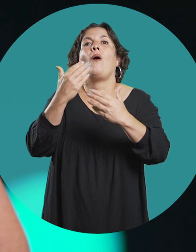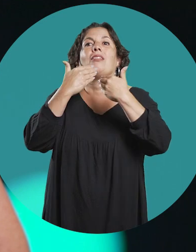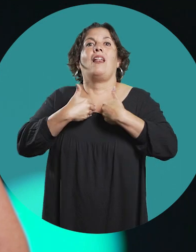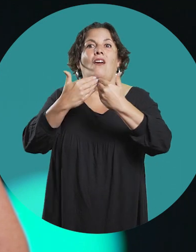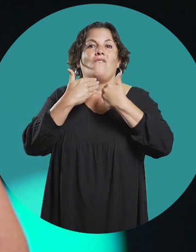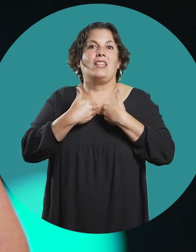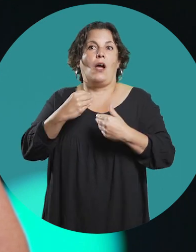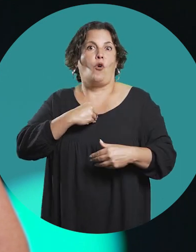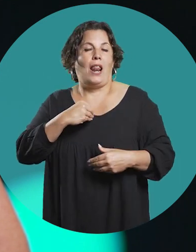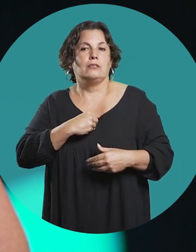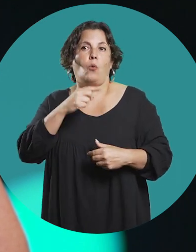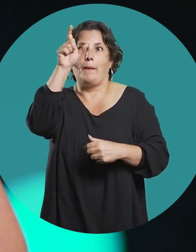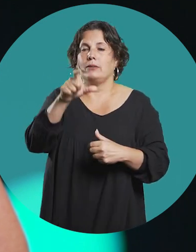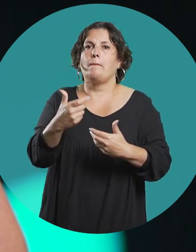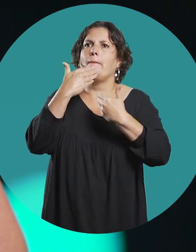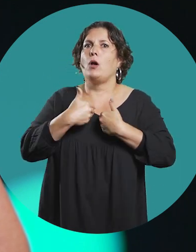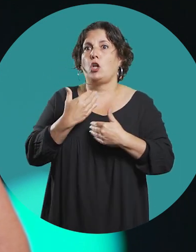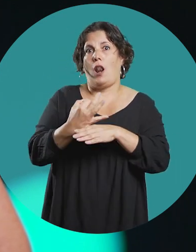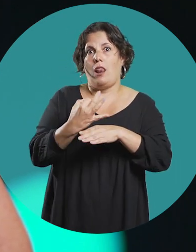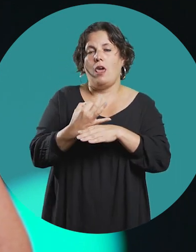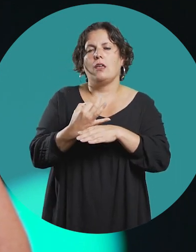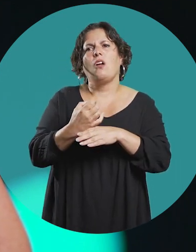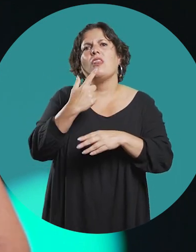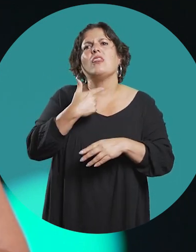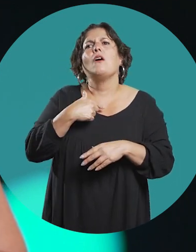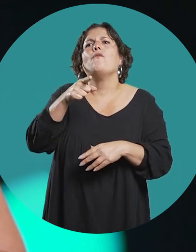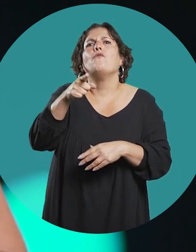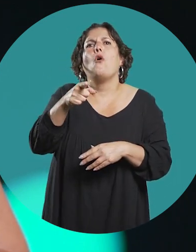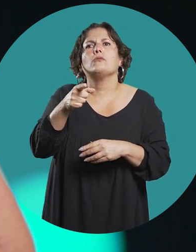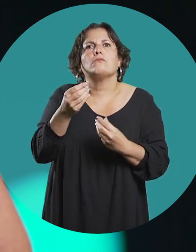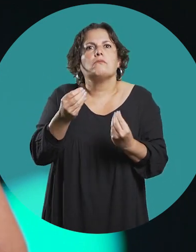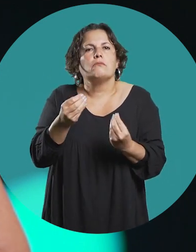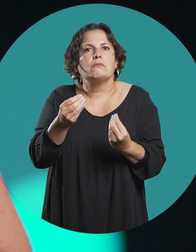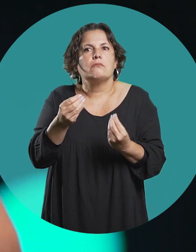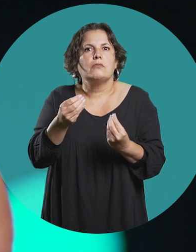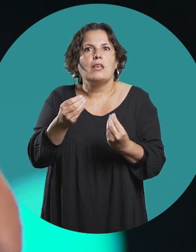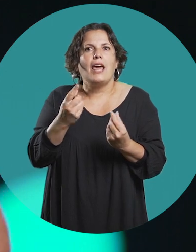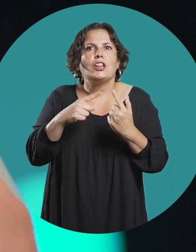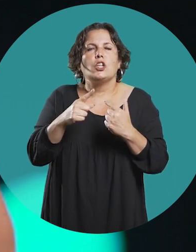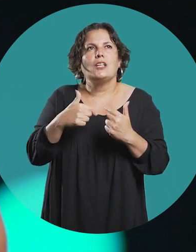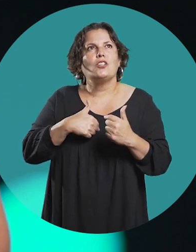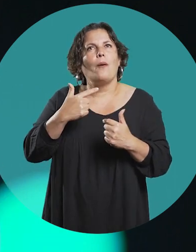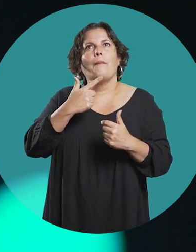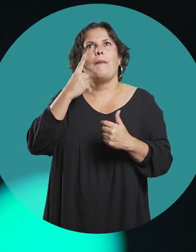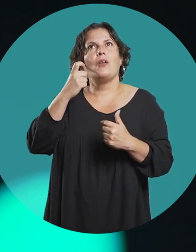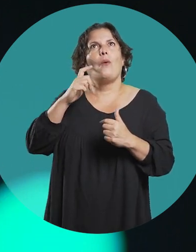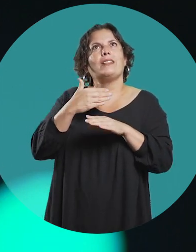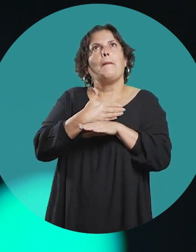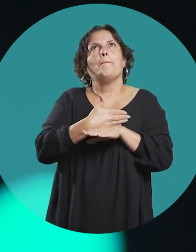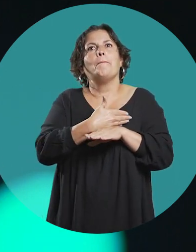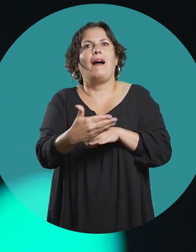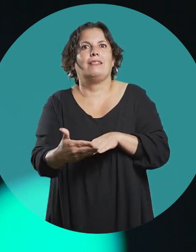orientación vocacional, la orientadora vocacional del colegio decía, bueno, ¿y vos y la resignifiqué muchos años después,